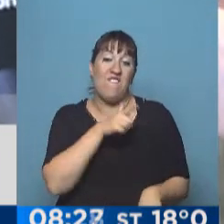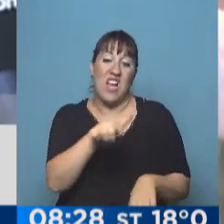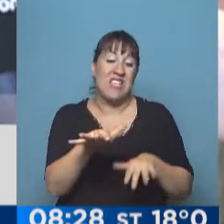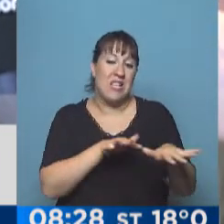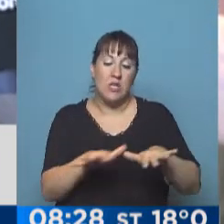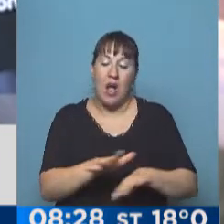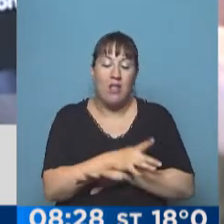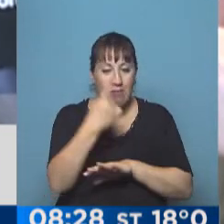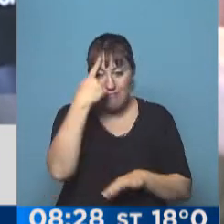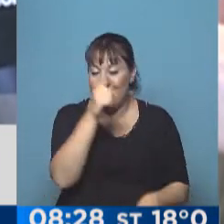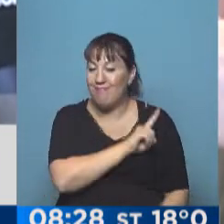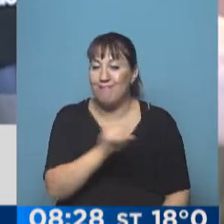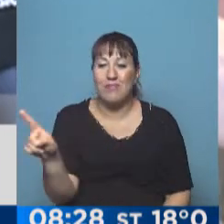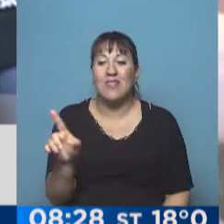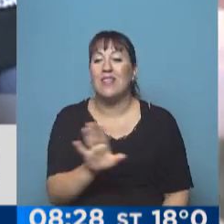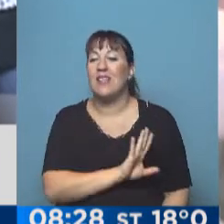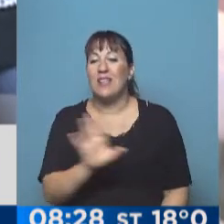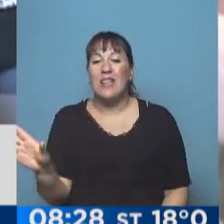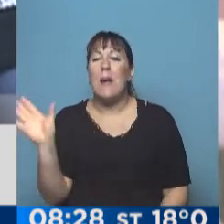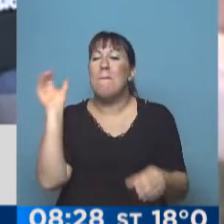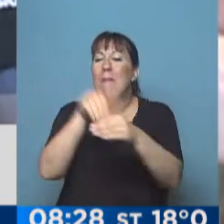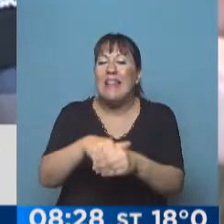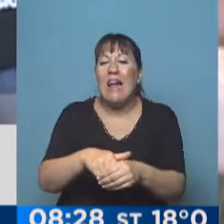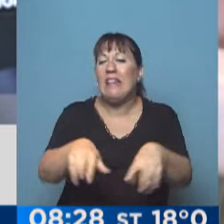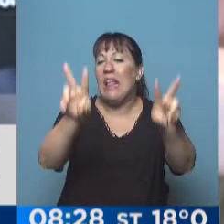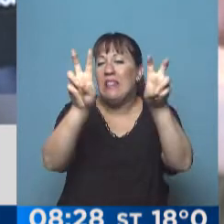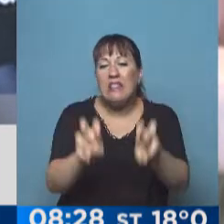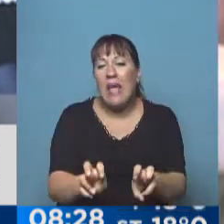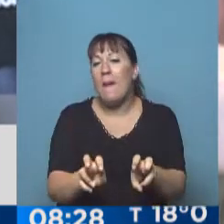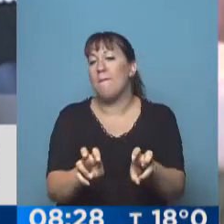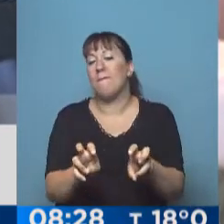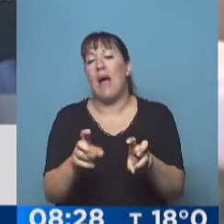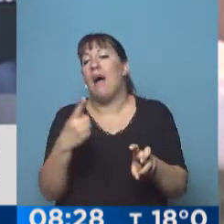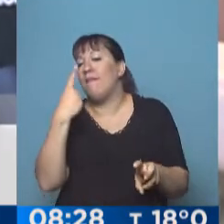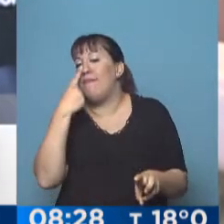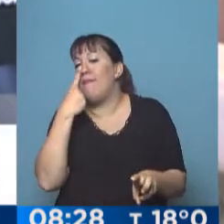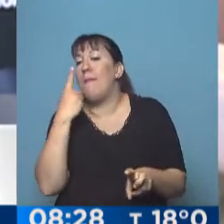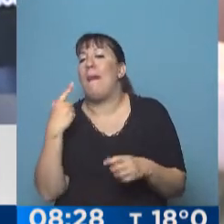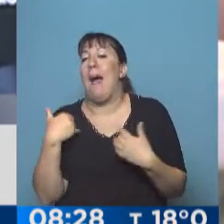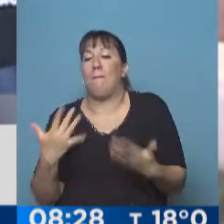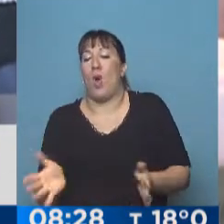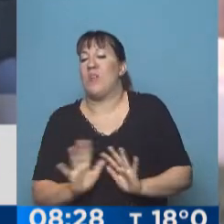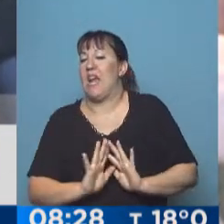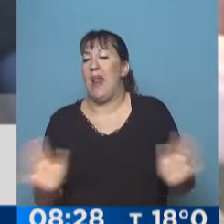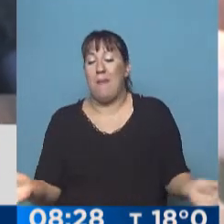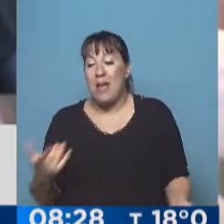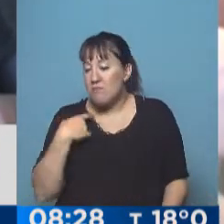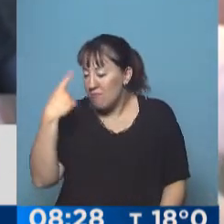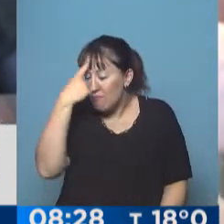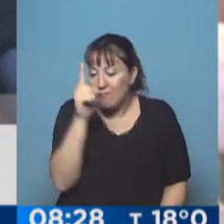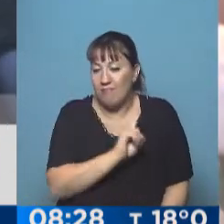impensada de entrometerse en cuestiones de oportunidad mérito y conveniencia que no tiene ni pie ni cabeza